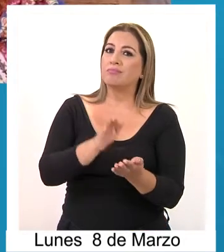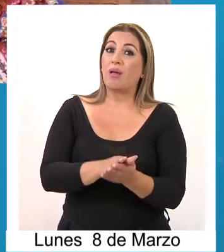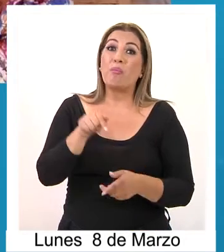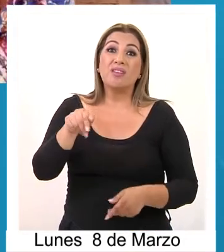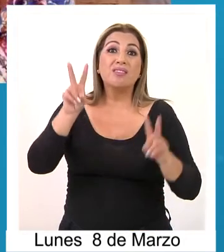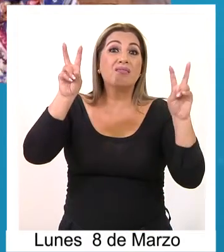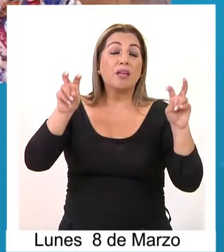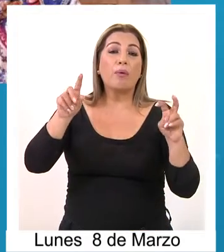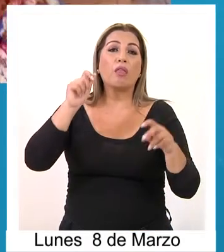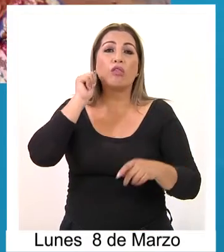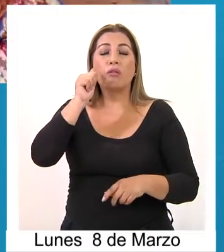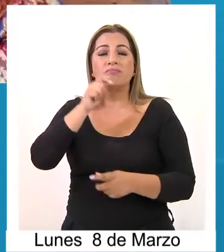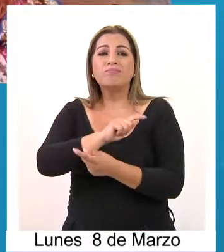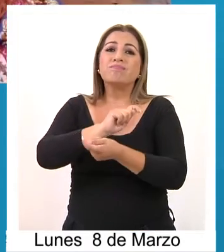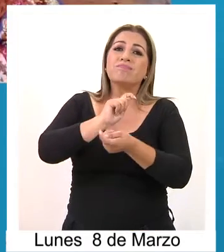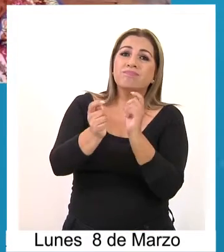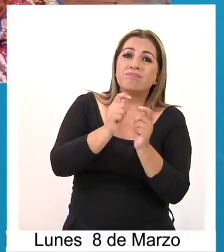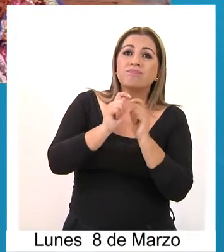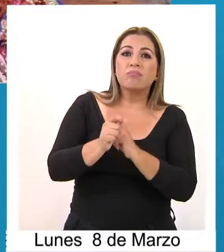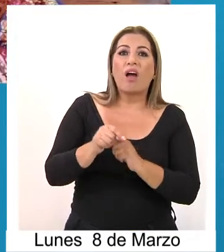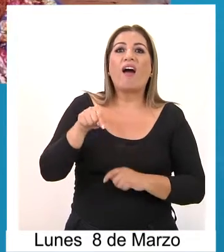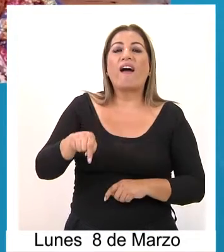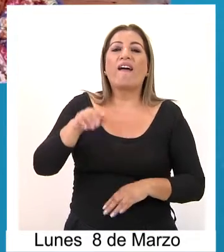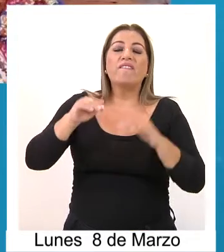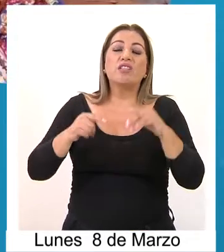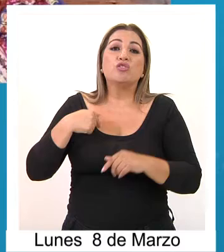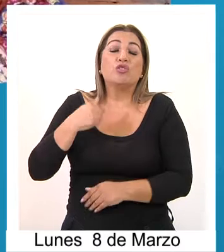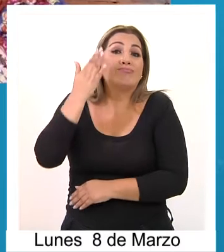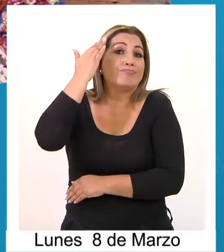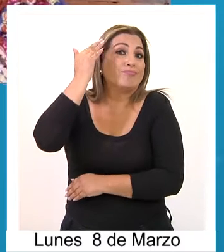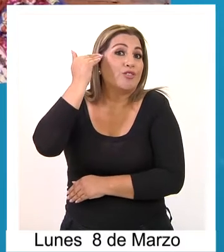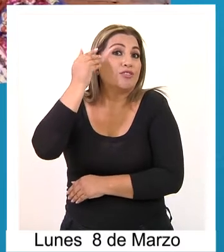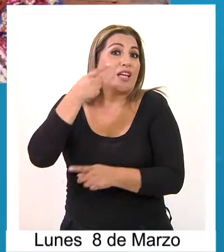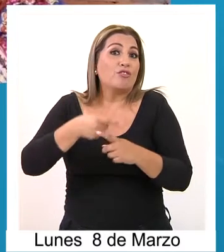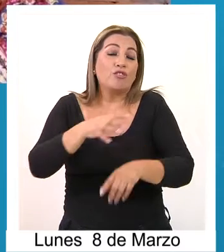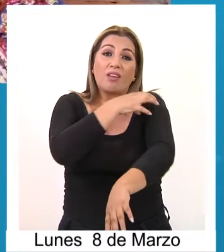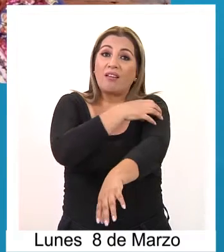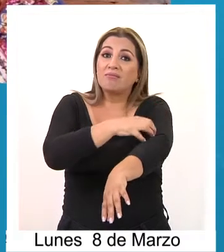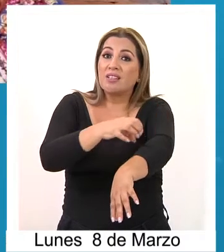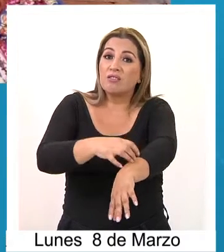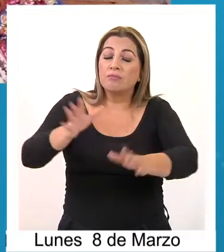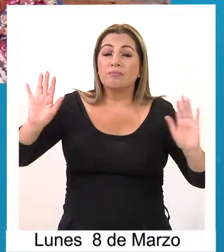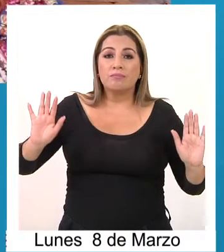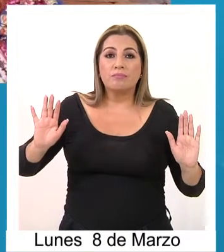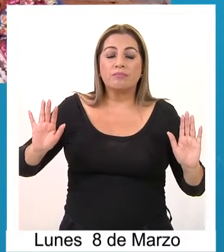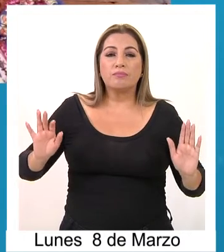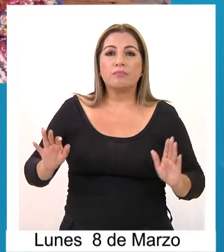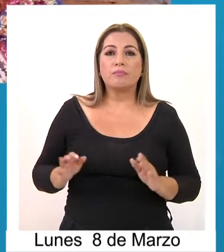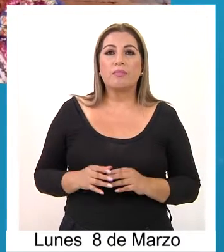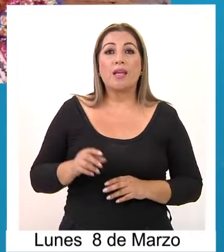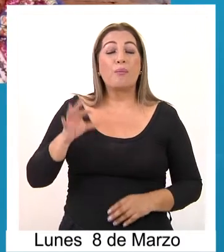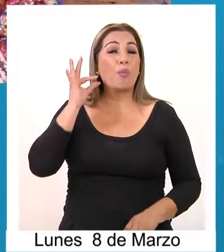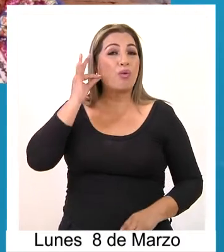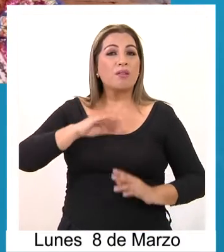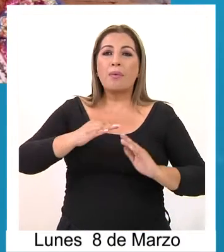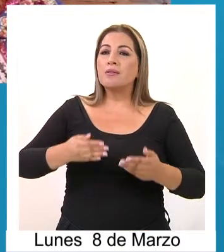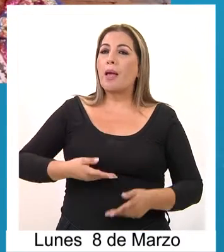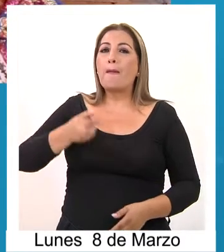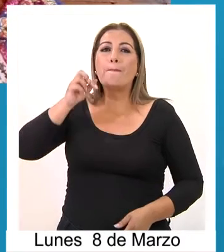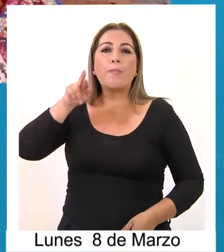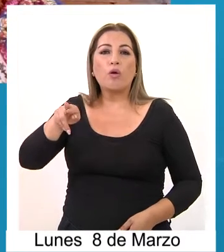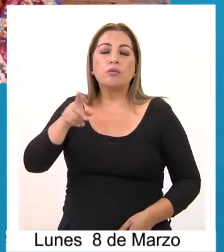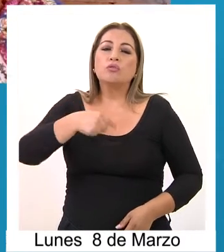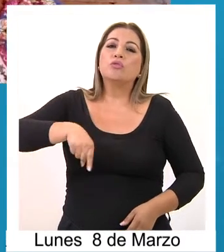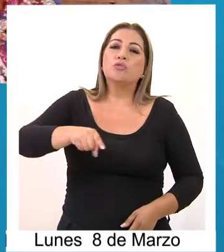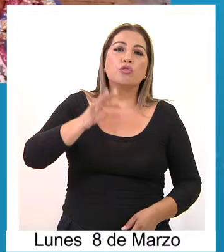va cambiando día a día, entonces a veces uno no se entera. Pero efectivamente les va peor y por lo mismo nos